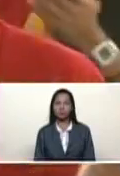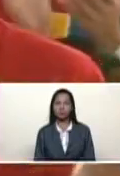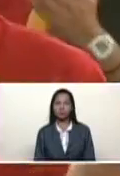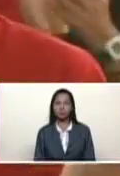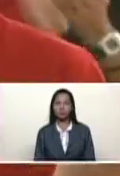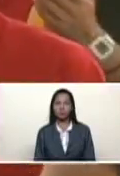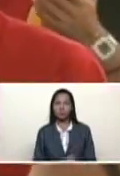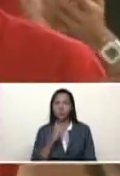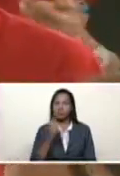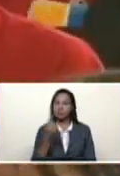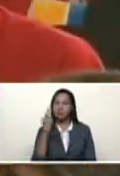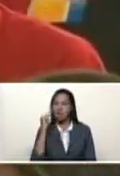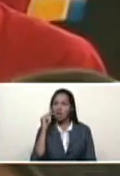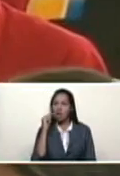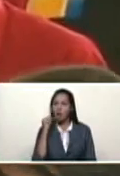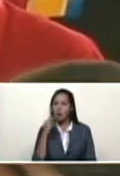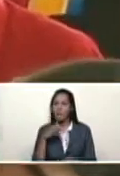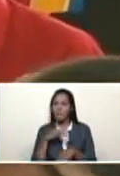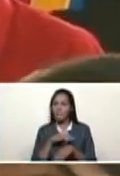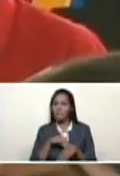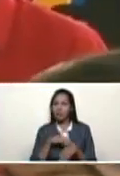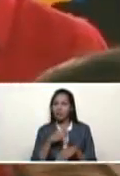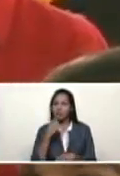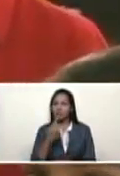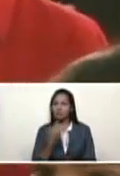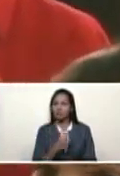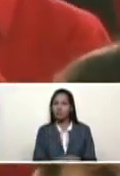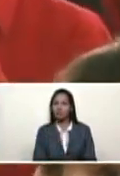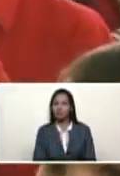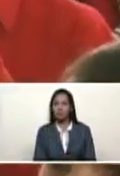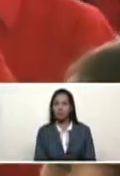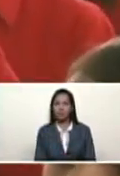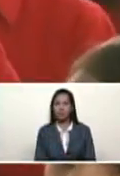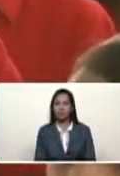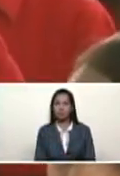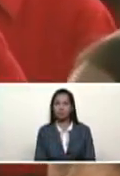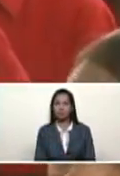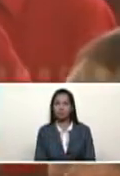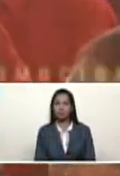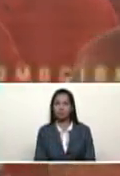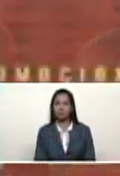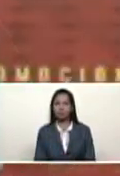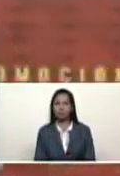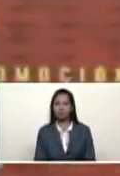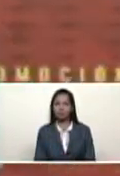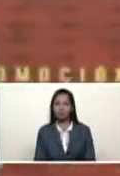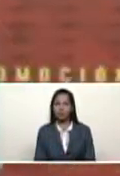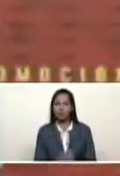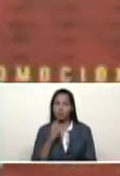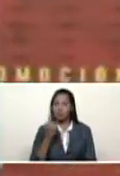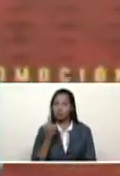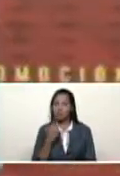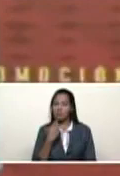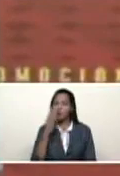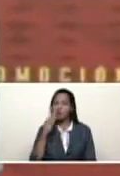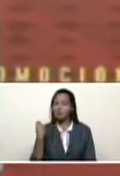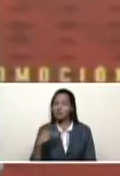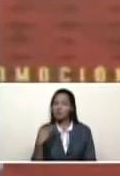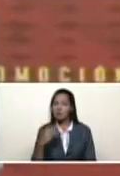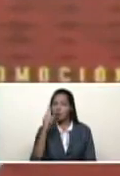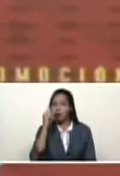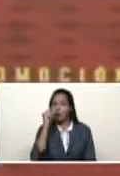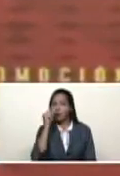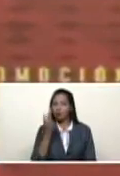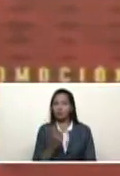¿Qué dice Aristóbulo? Le quitaron el micrófono a Aristóbulo. ¿Se acuerda cuando creamos el Frente Antiimperialista Juvenil? José Leonardo Chirino,